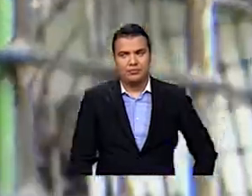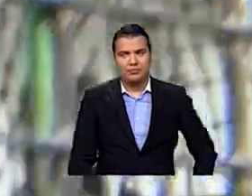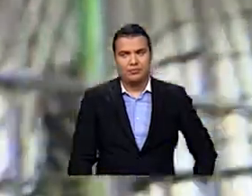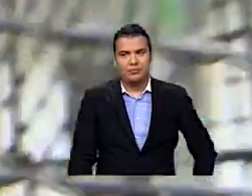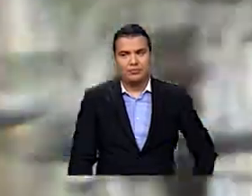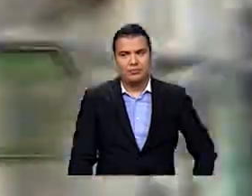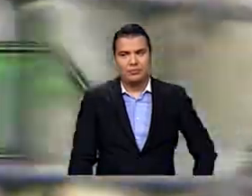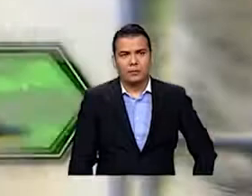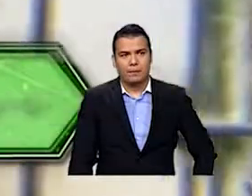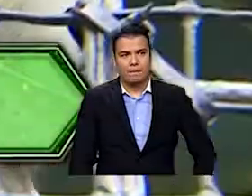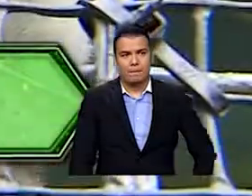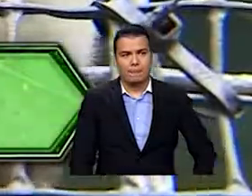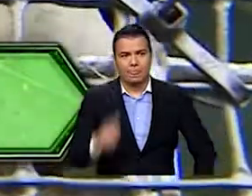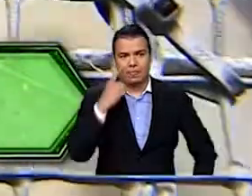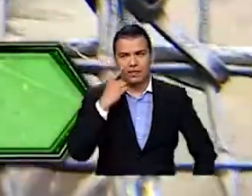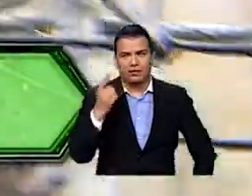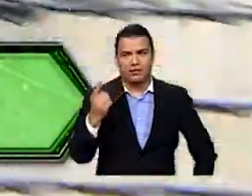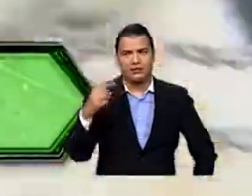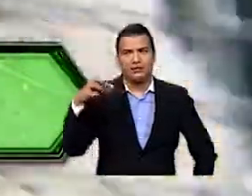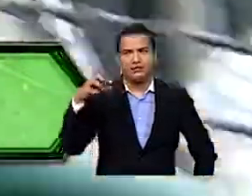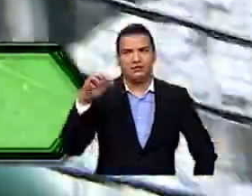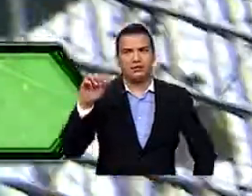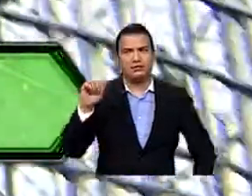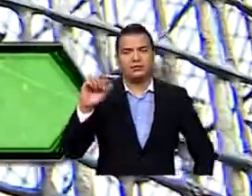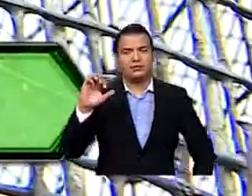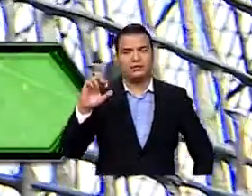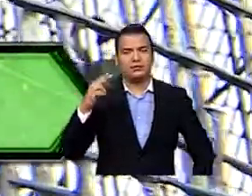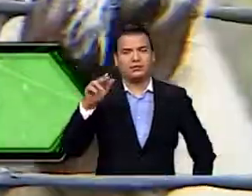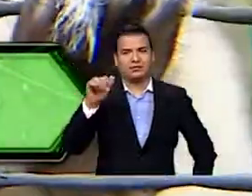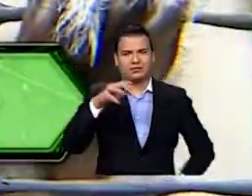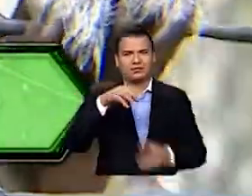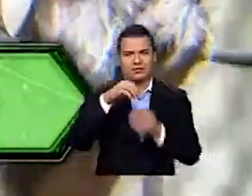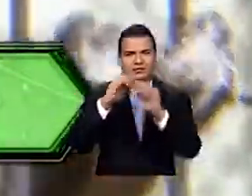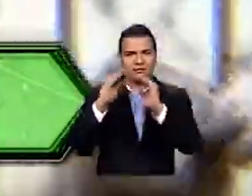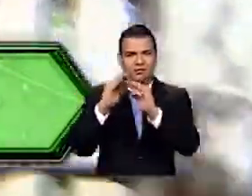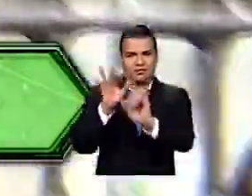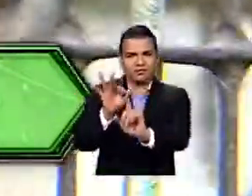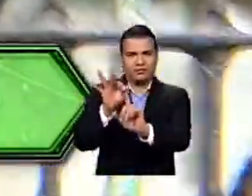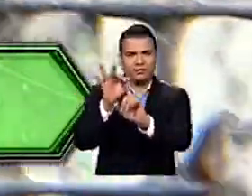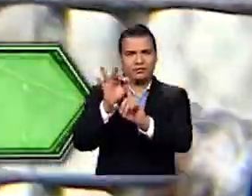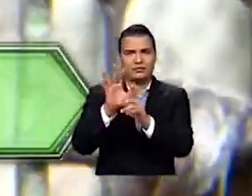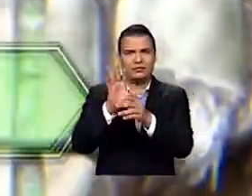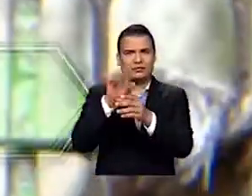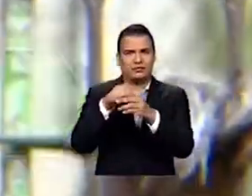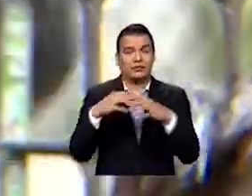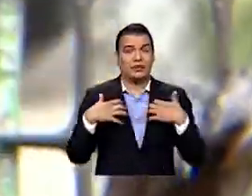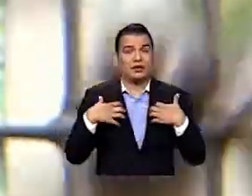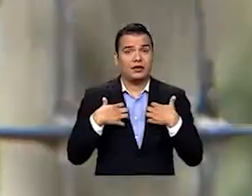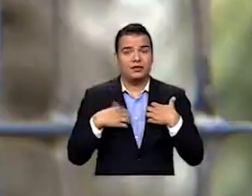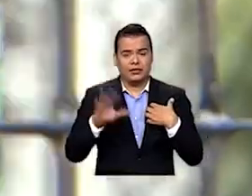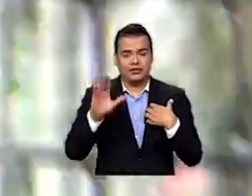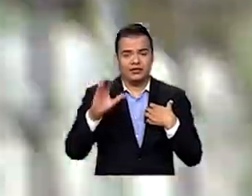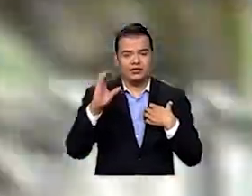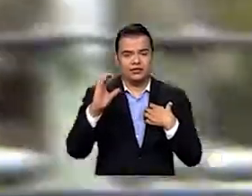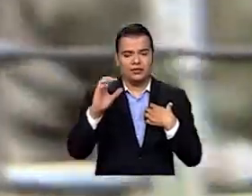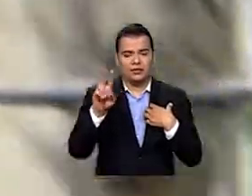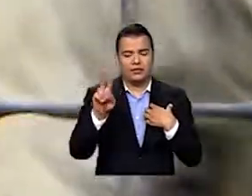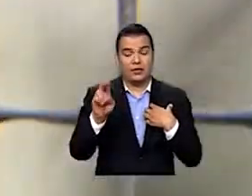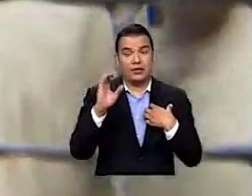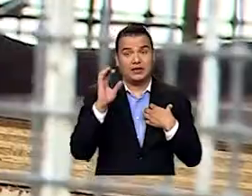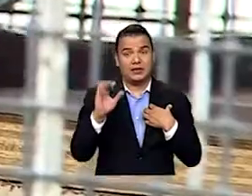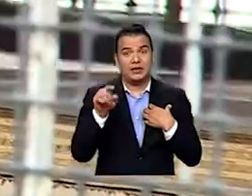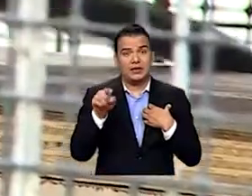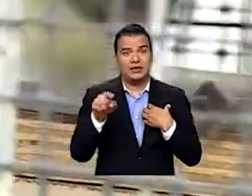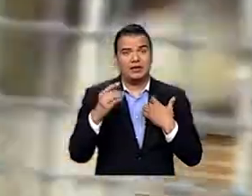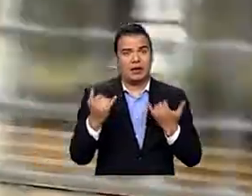Esta es Pacha, un titichocoano hembra que fue entregado al Centro de Atención y Valoración de Fauna Silvestre de la CBC y que ahora está en proceso de